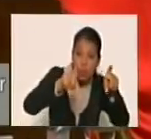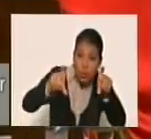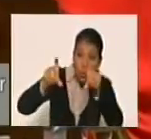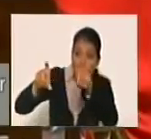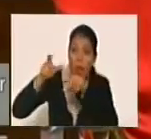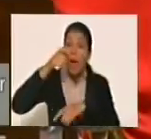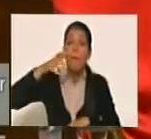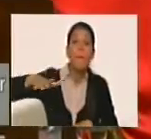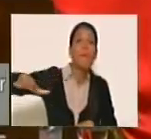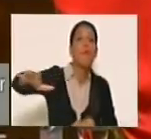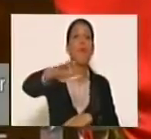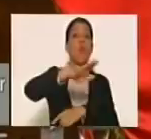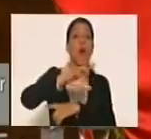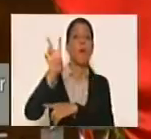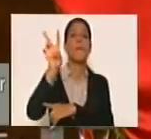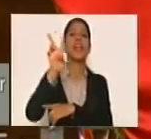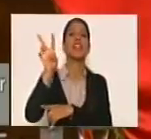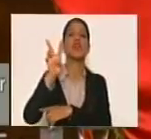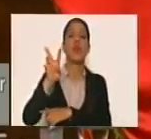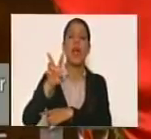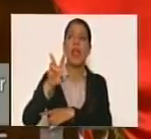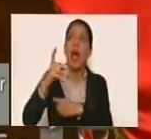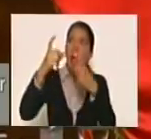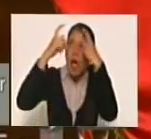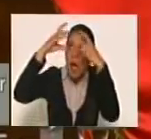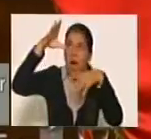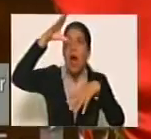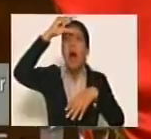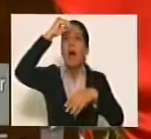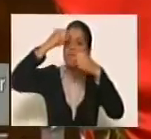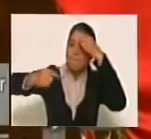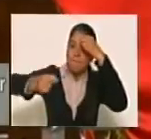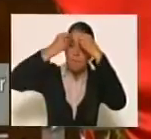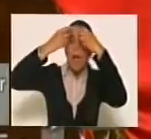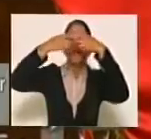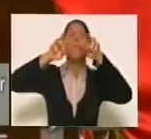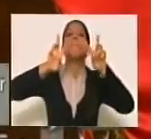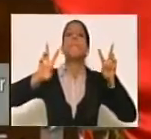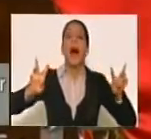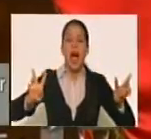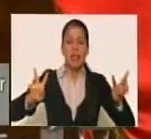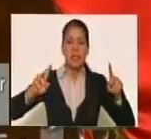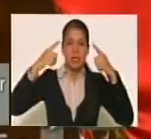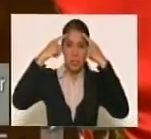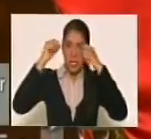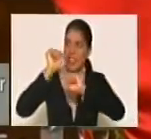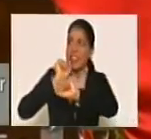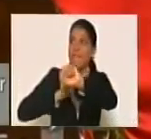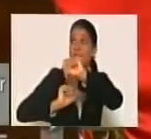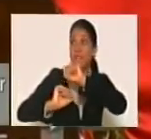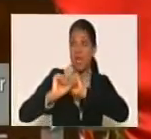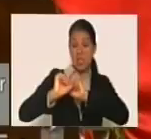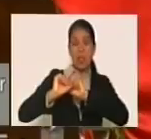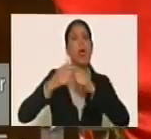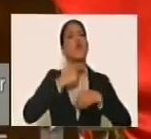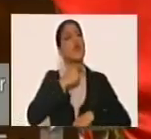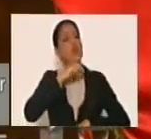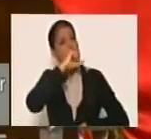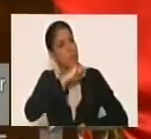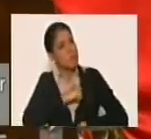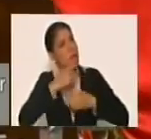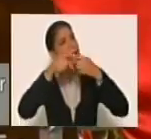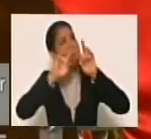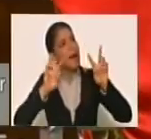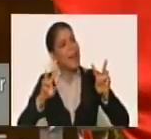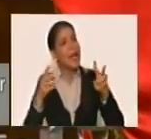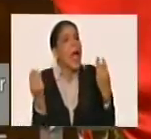pueblo para que pueda defender la paz. No basta que yo quiera la paz. ¿Cómo la defiendo? ¿Cómo